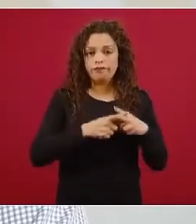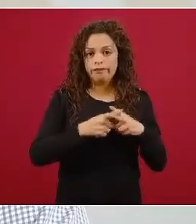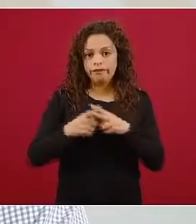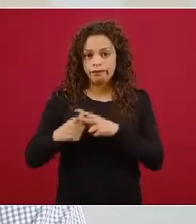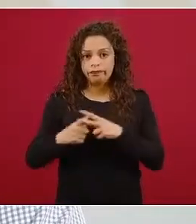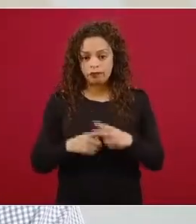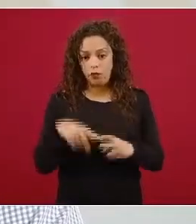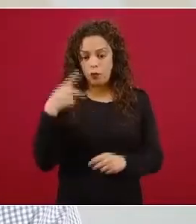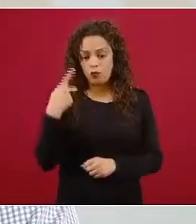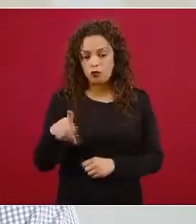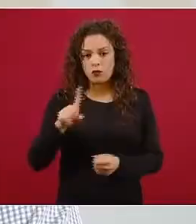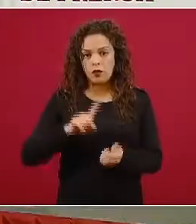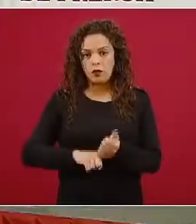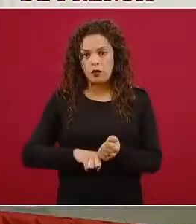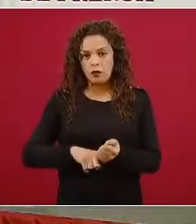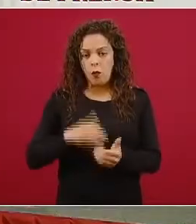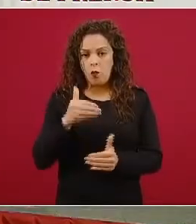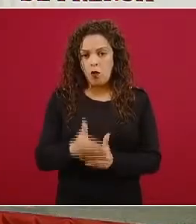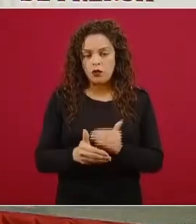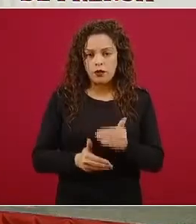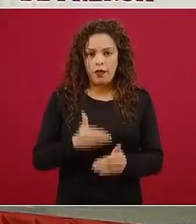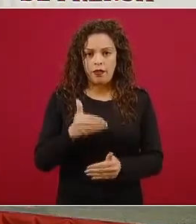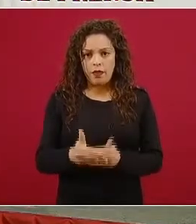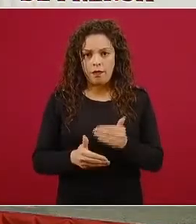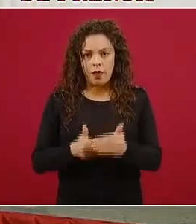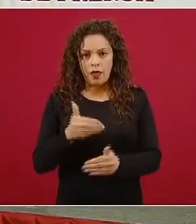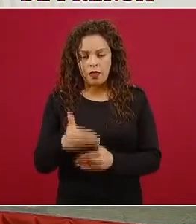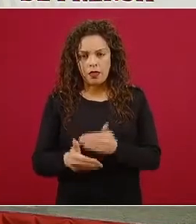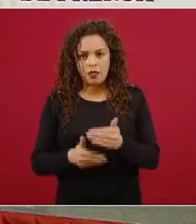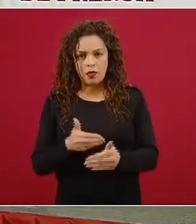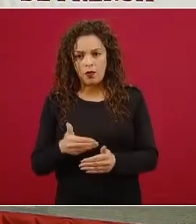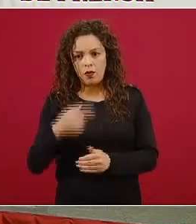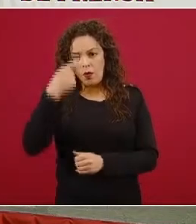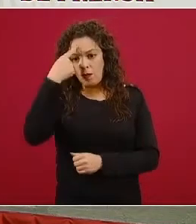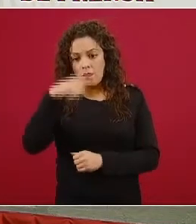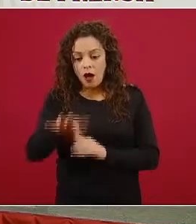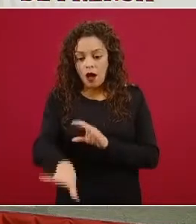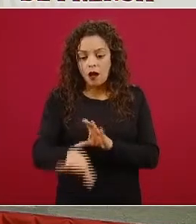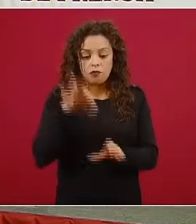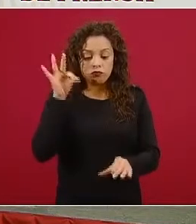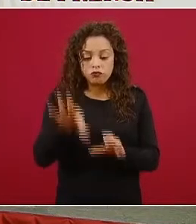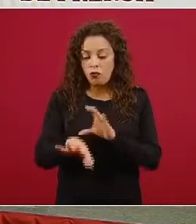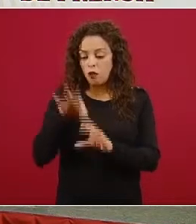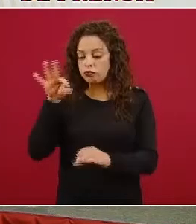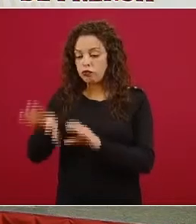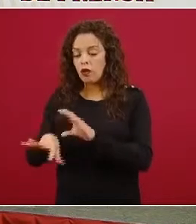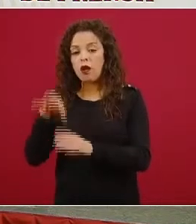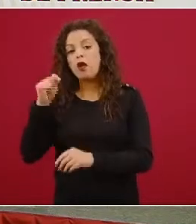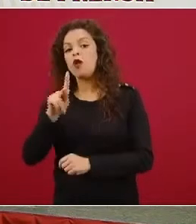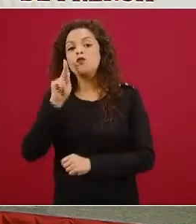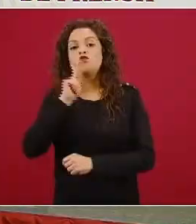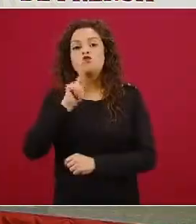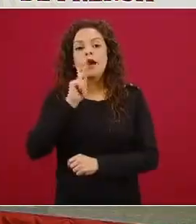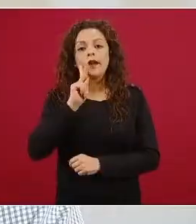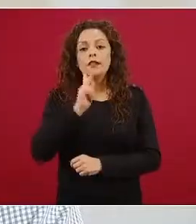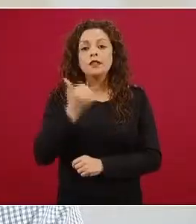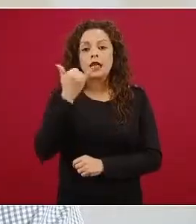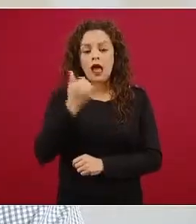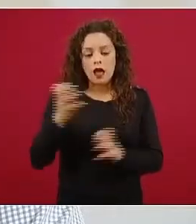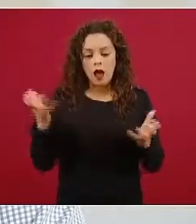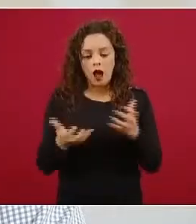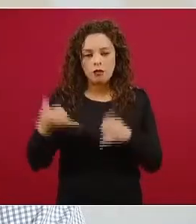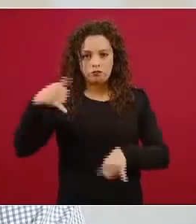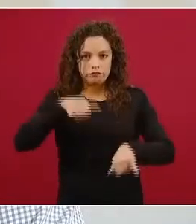ámbito local de todo el procedimiento de toma de muestras y el procesamiento de las